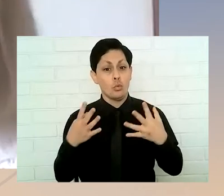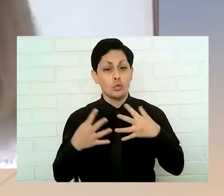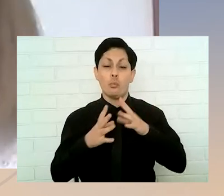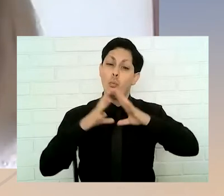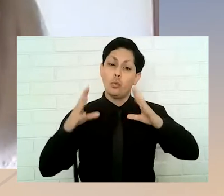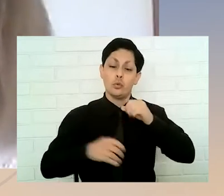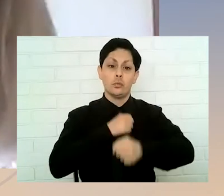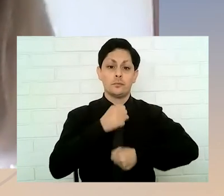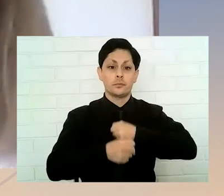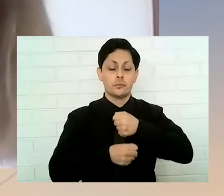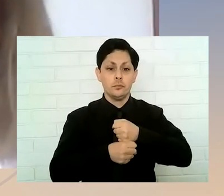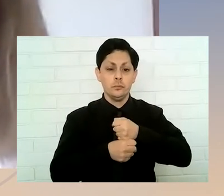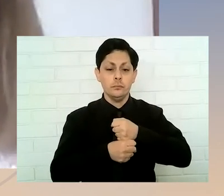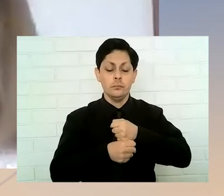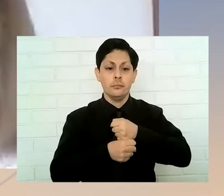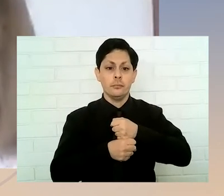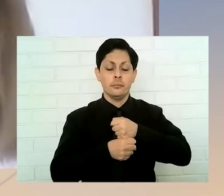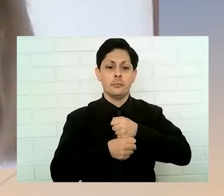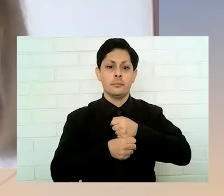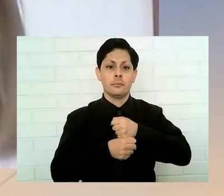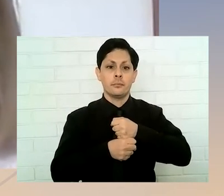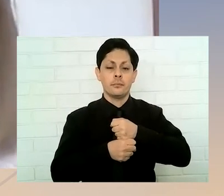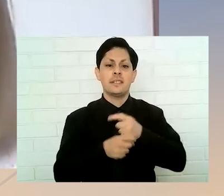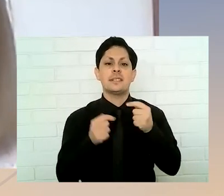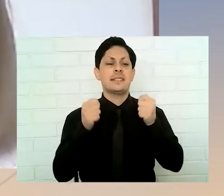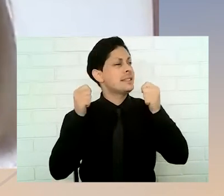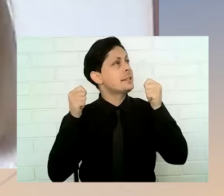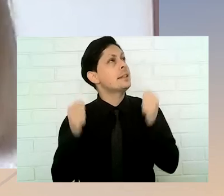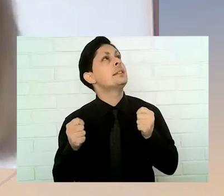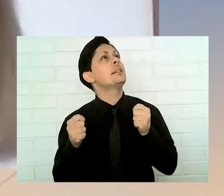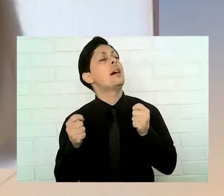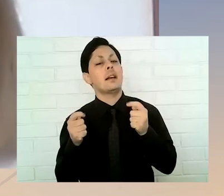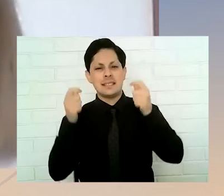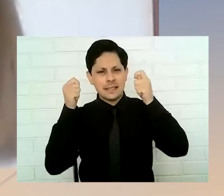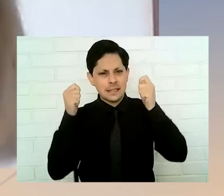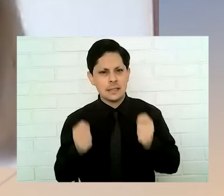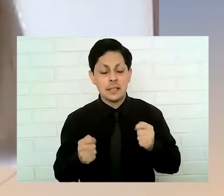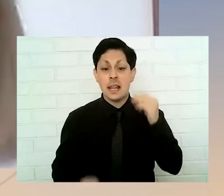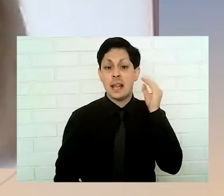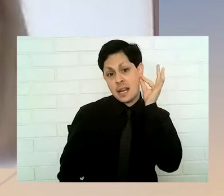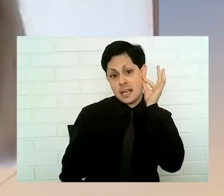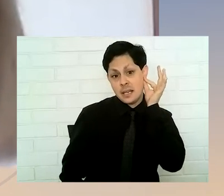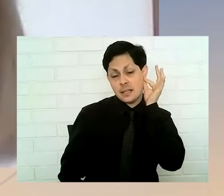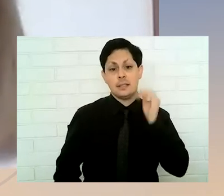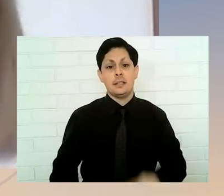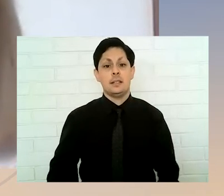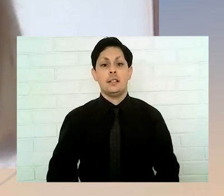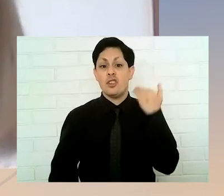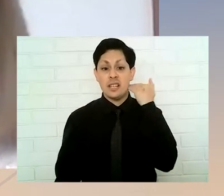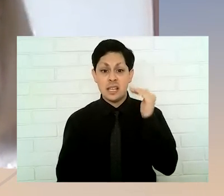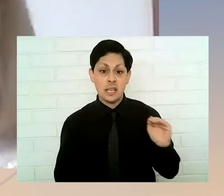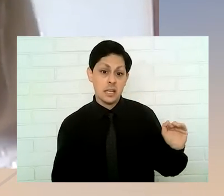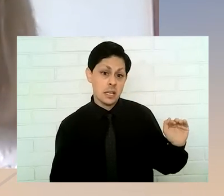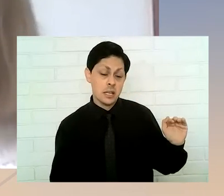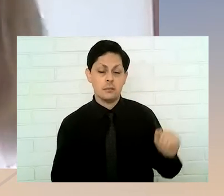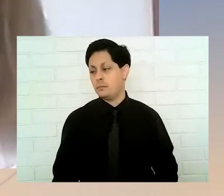explicite, es lo que yo pienso, se intenta que las niñas y los niños se